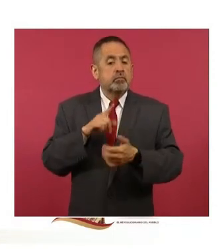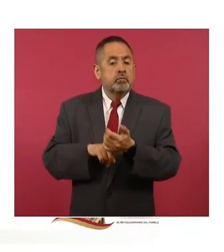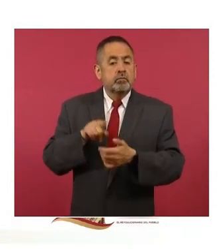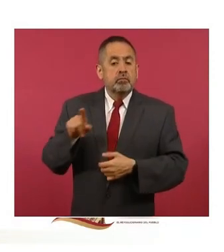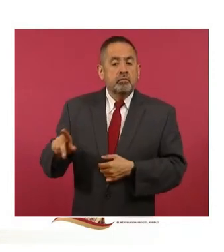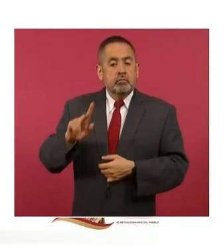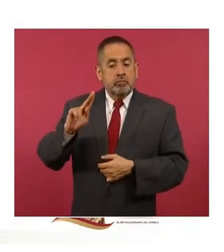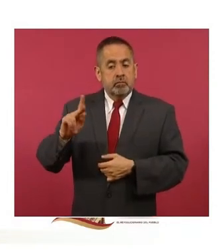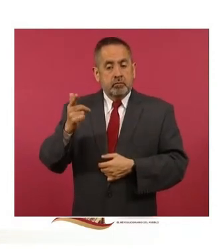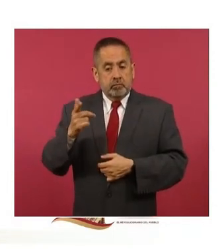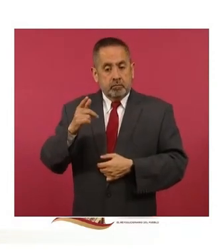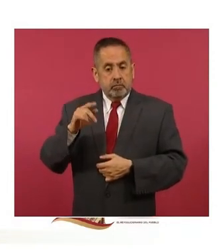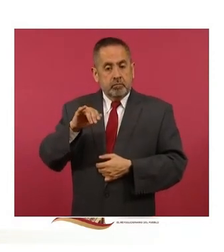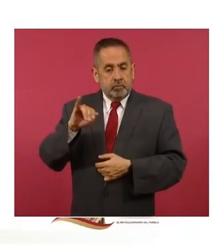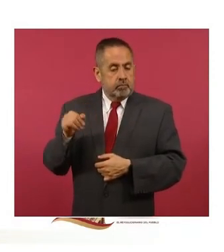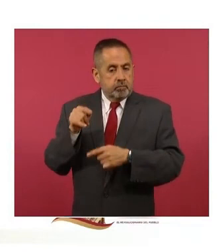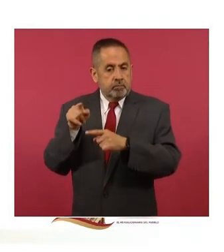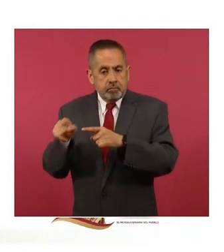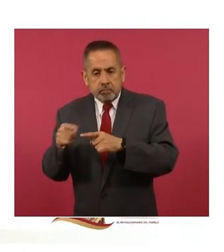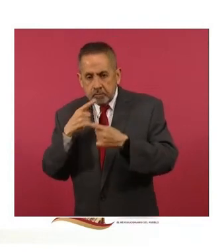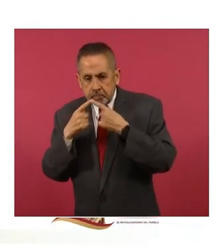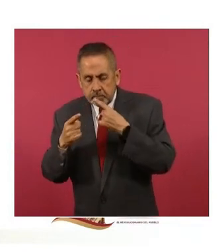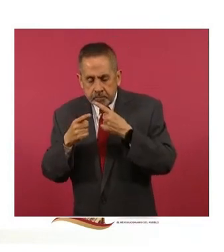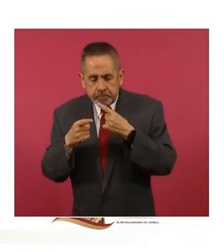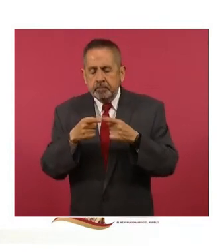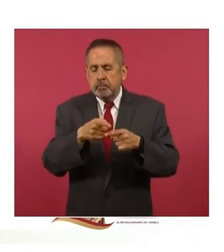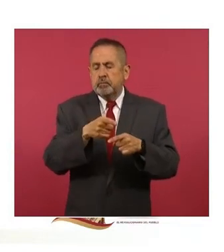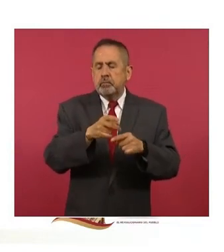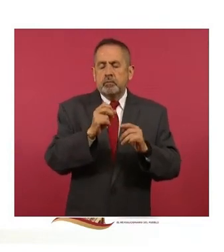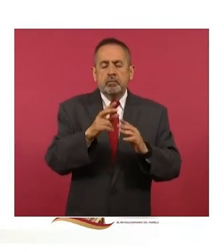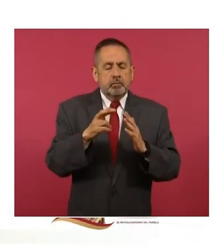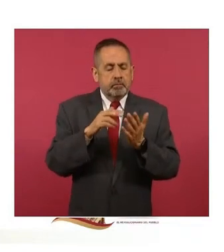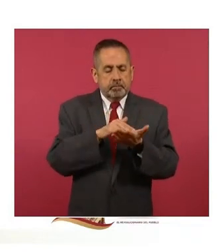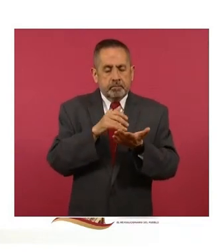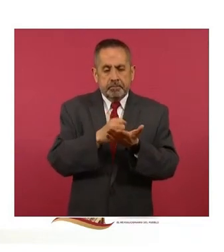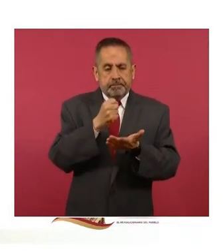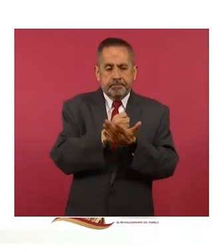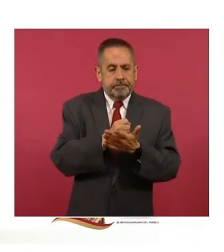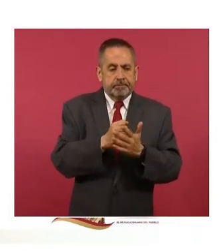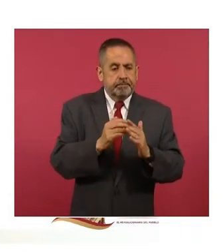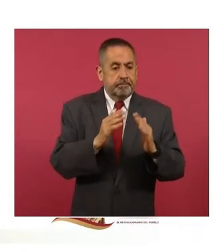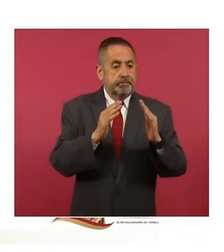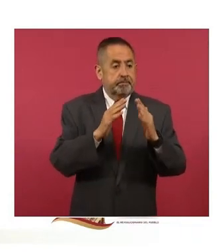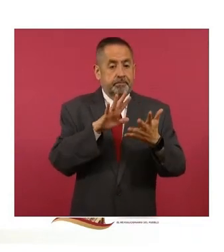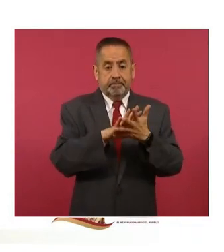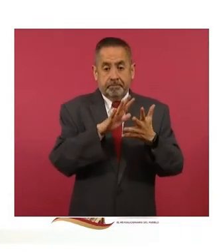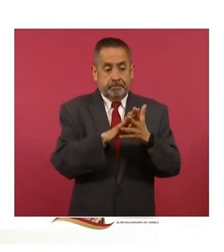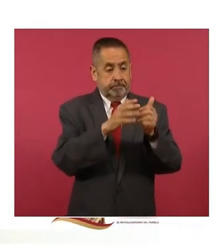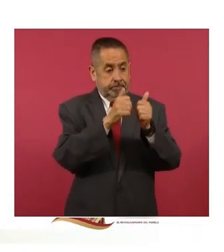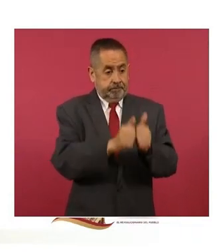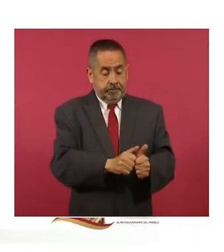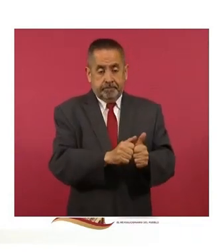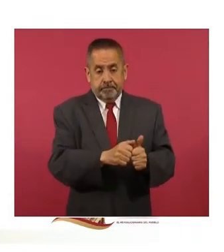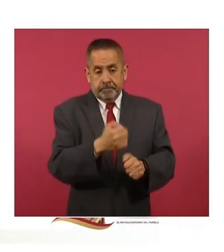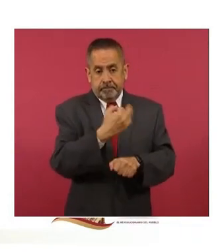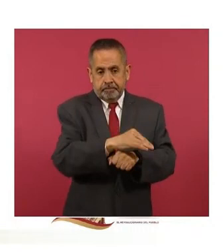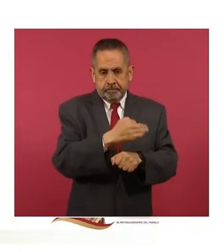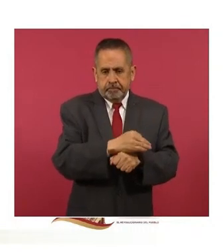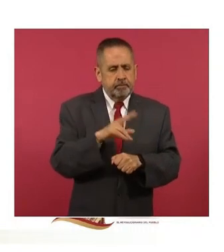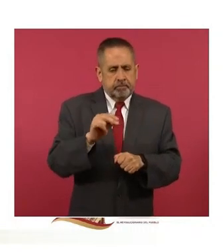Judicial determinó un cambio de medida cautelar de prisión preventiva